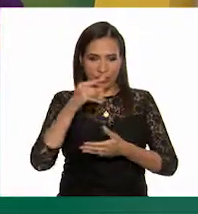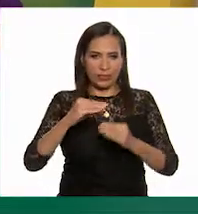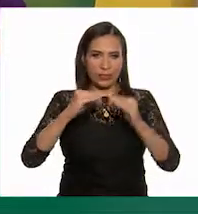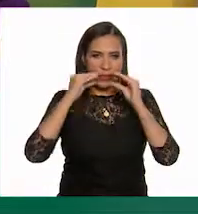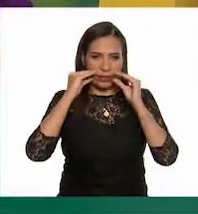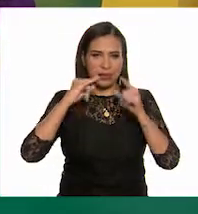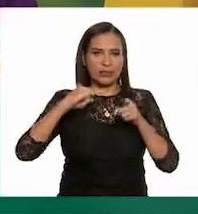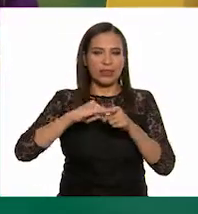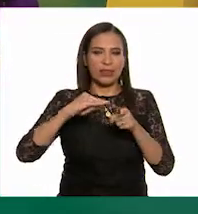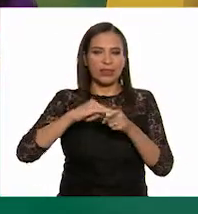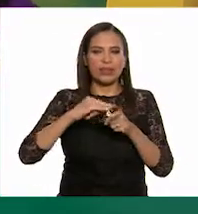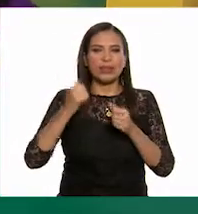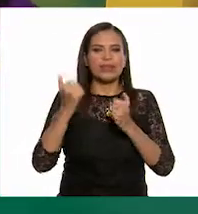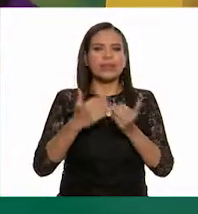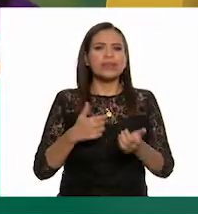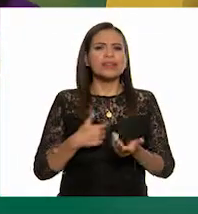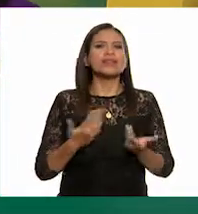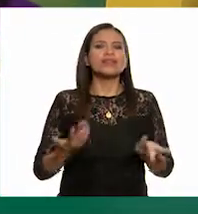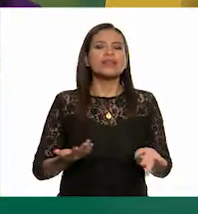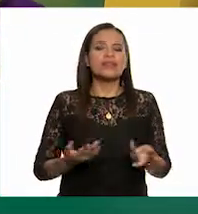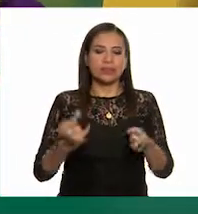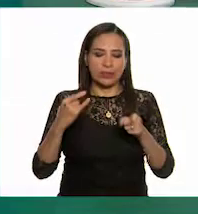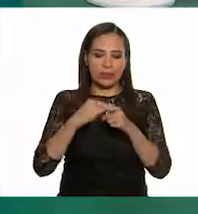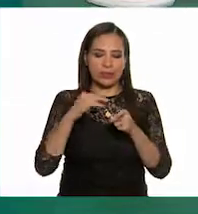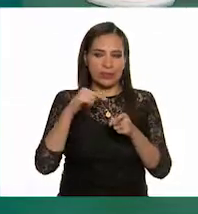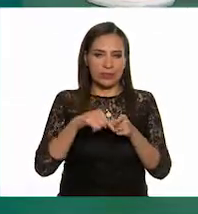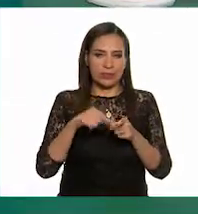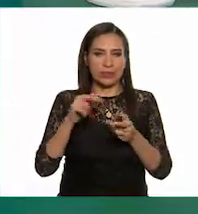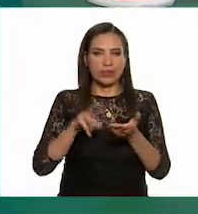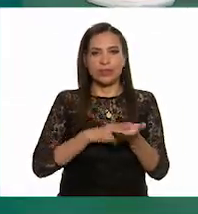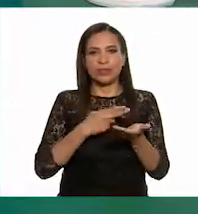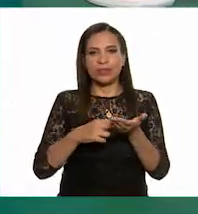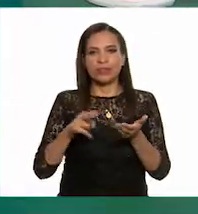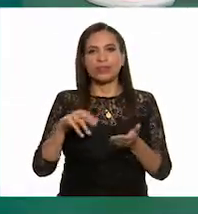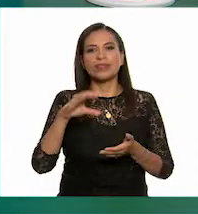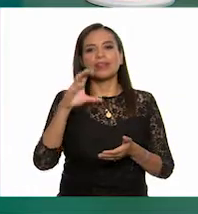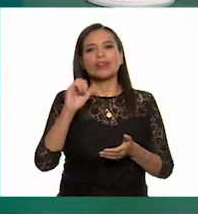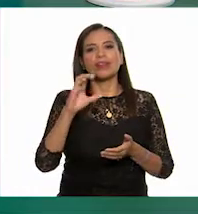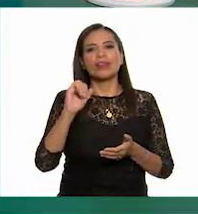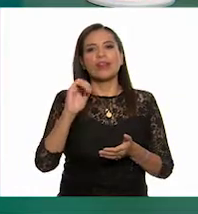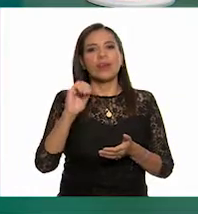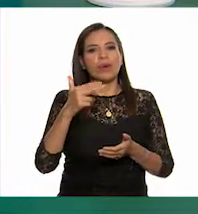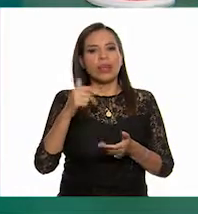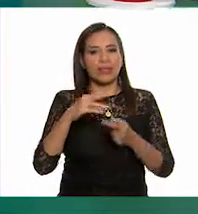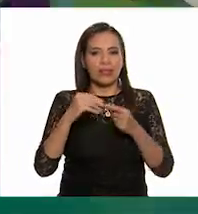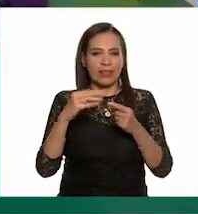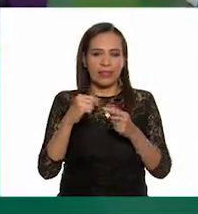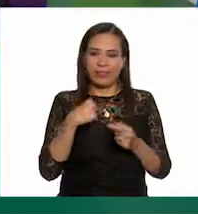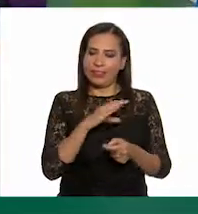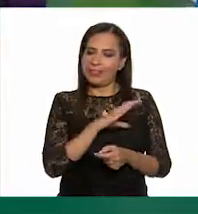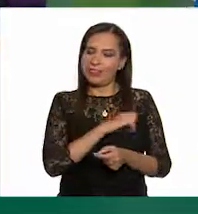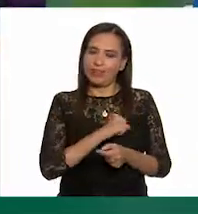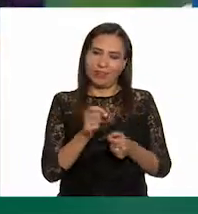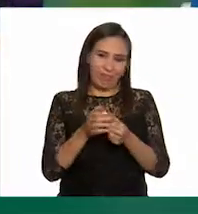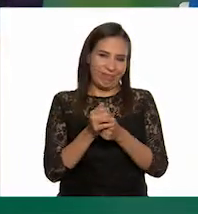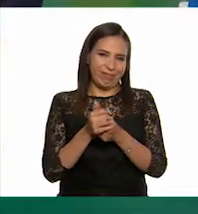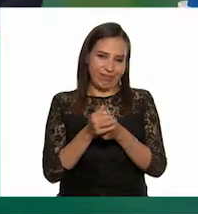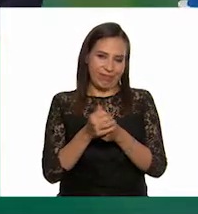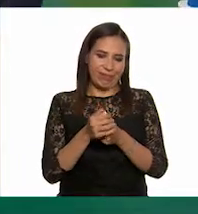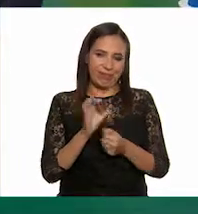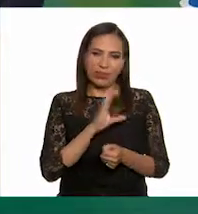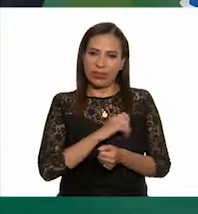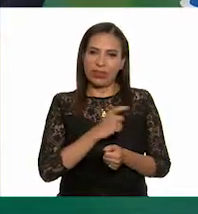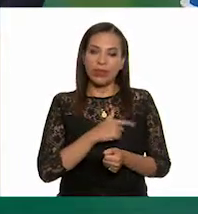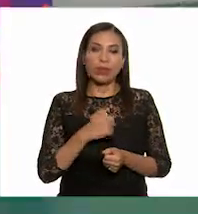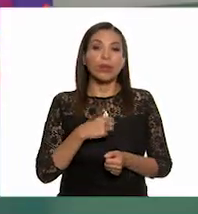sándwich que... ¿Saben qué traje yo? Un sándwich de mantequilla de cacahuate, es mi favorito. ¡Ay, qué rico, Isa! Ah, pues muy bien, pero